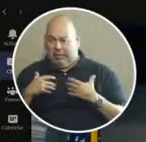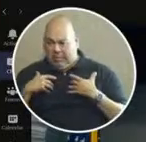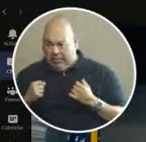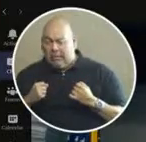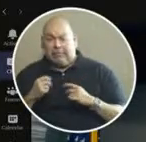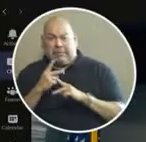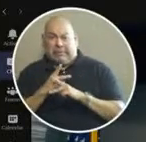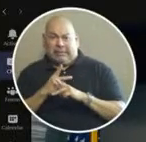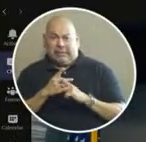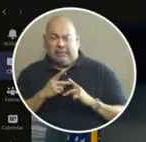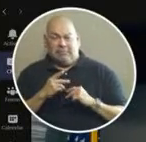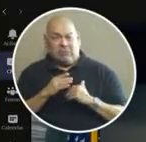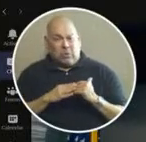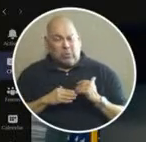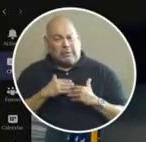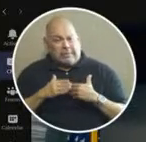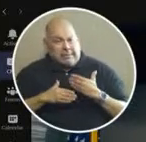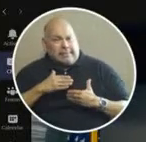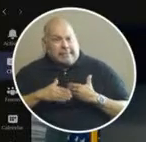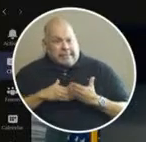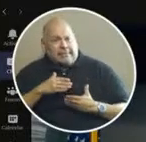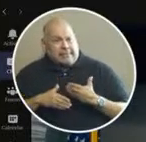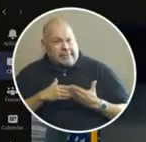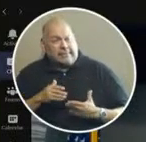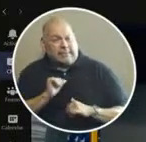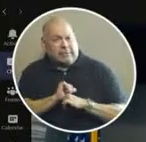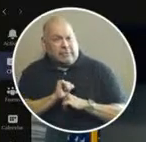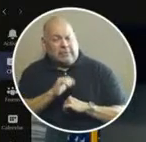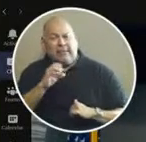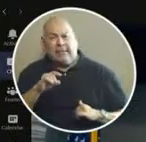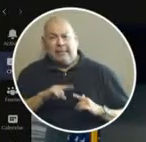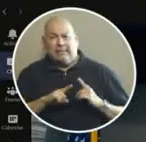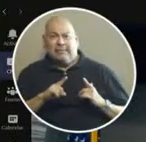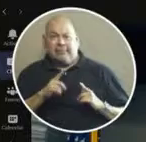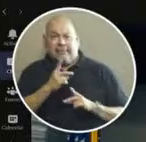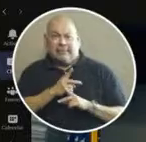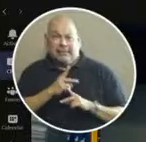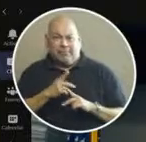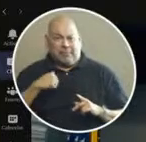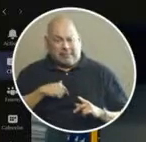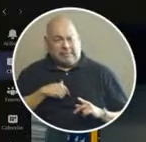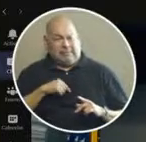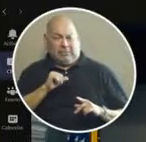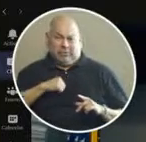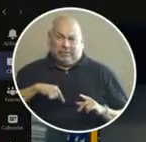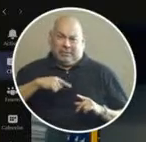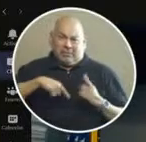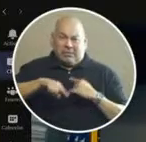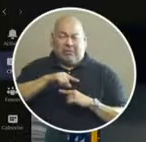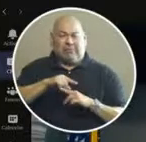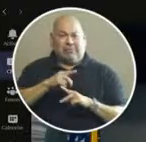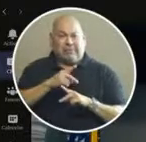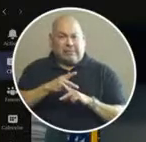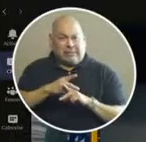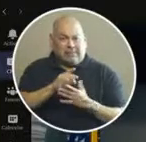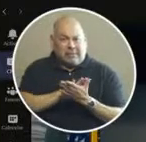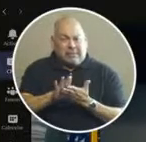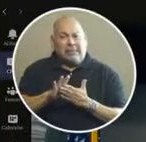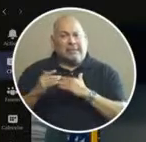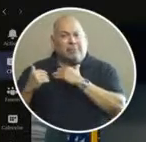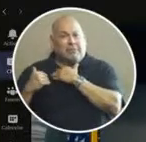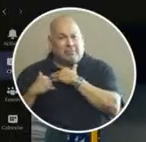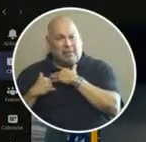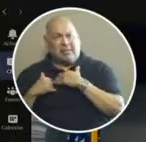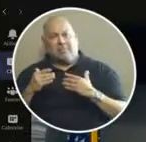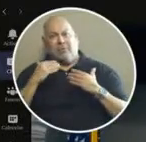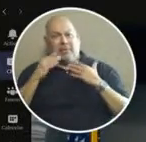realizar con la ayuda de cada uno de nosotros y siendo todos responsables de cuidarnos unos a